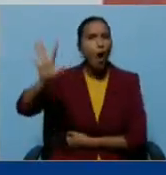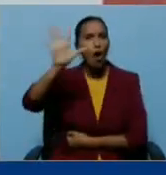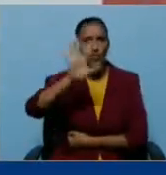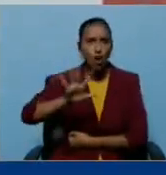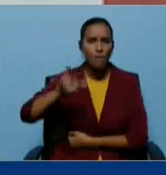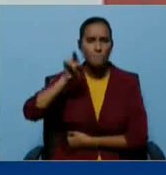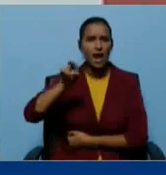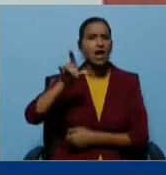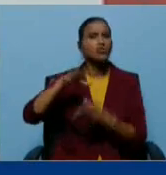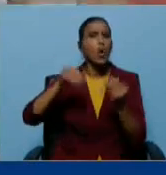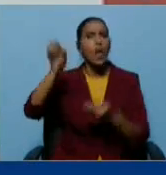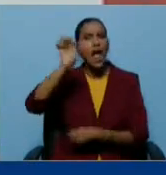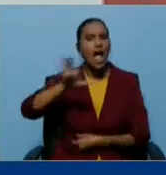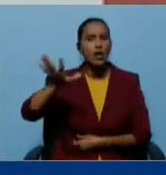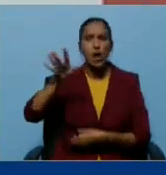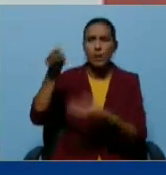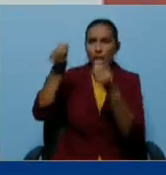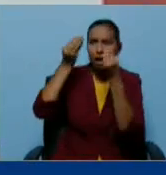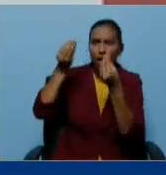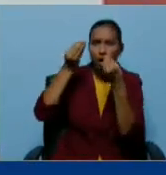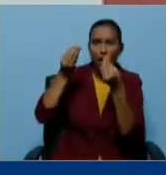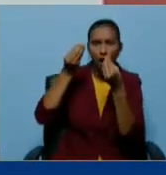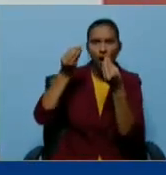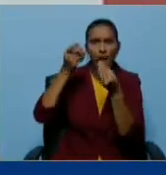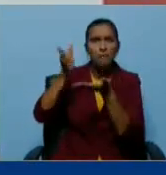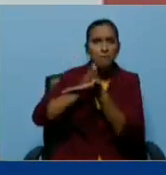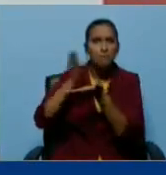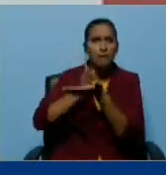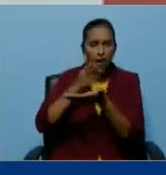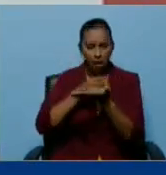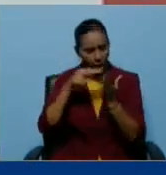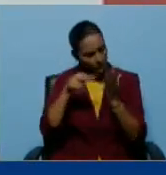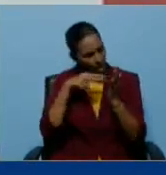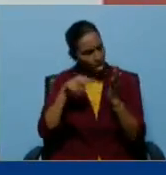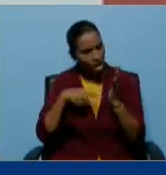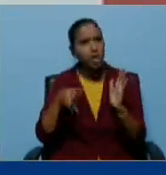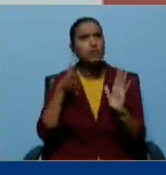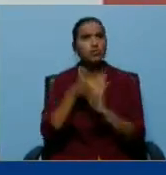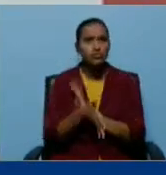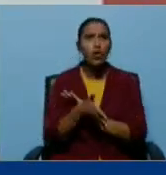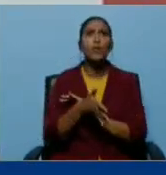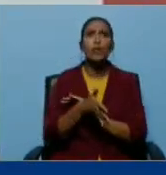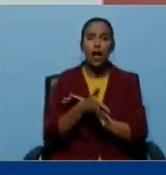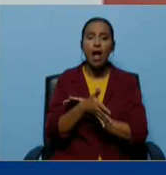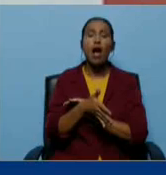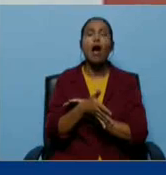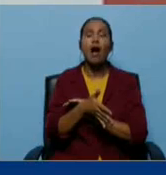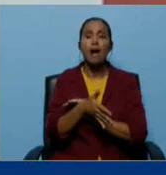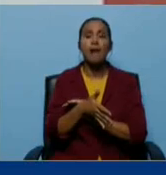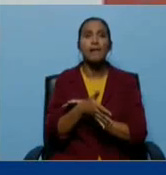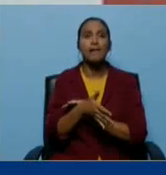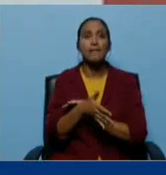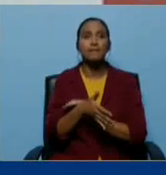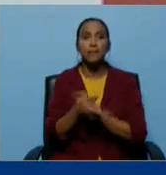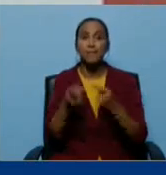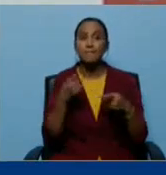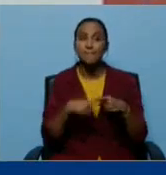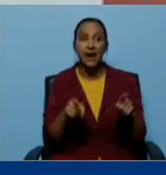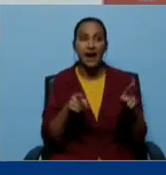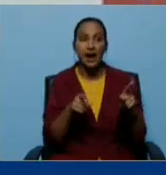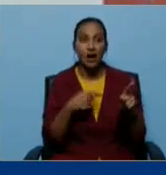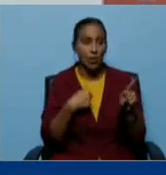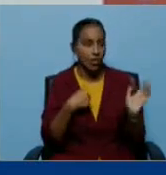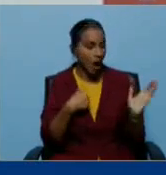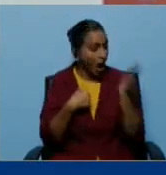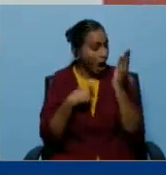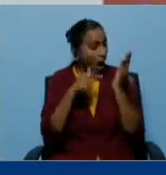marxista-leninista de Europa, de sus manuales, del Consomol y todas esas cosas. Pero esto era raíz